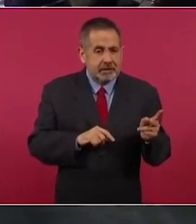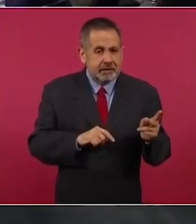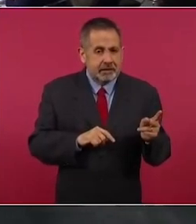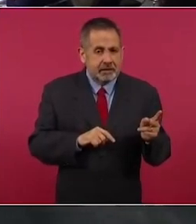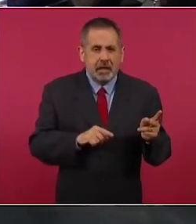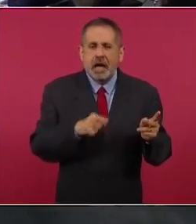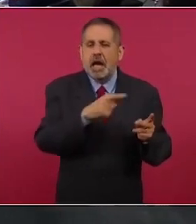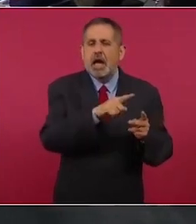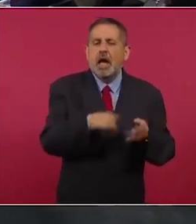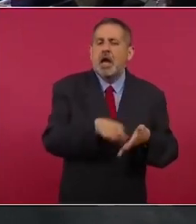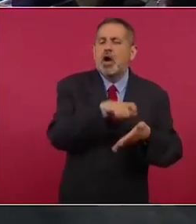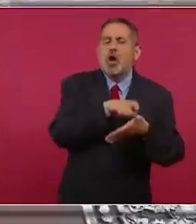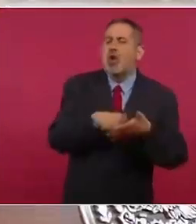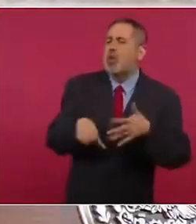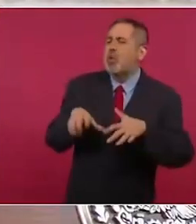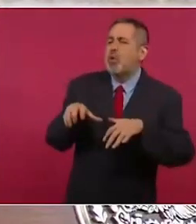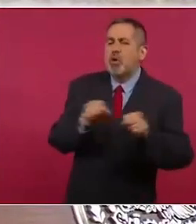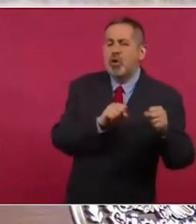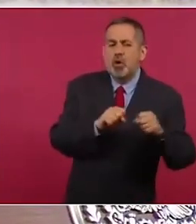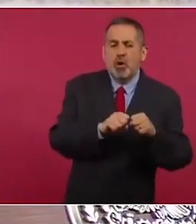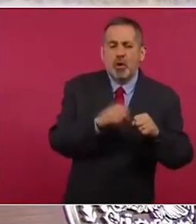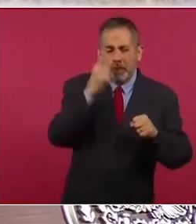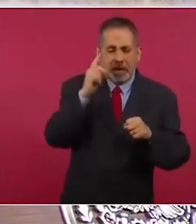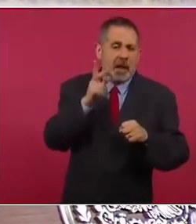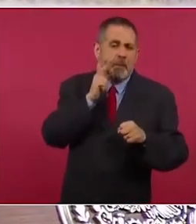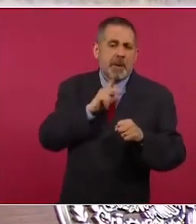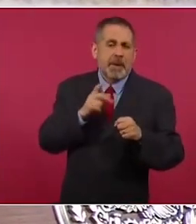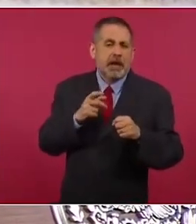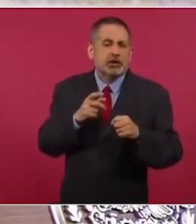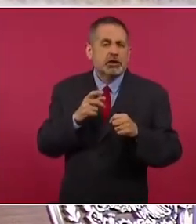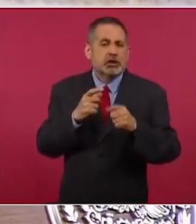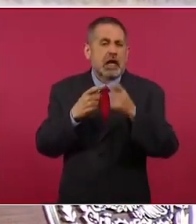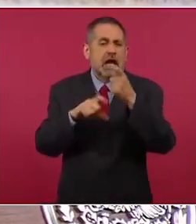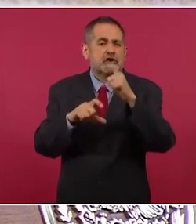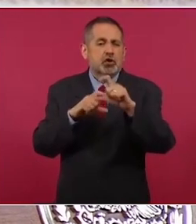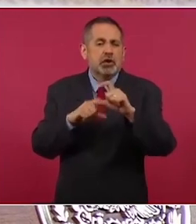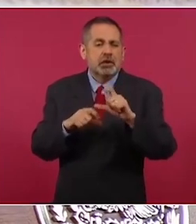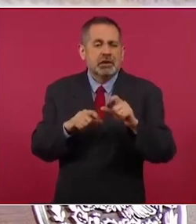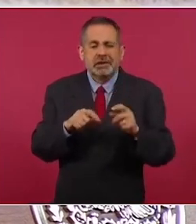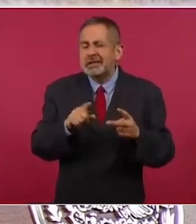que compró acciones de Pemex,